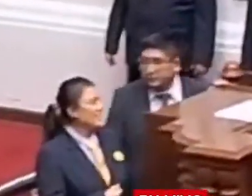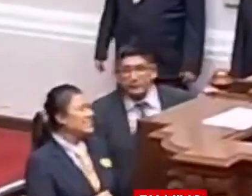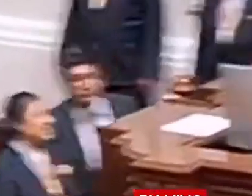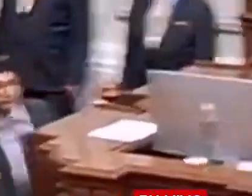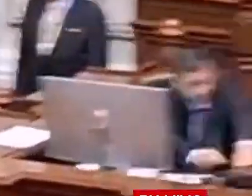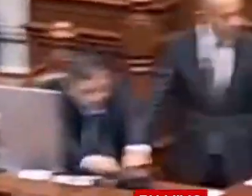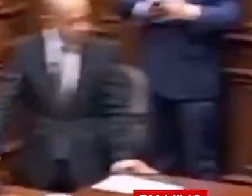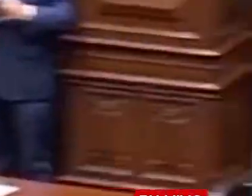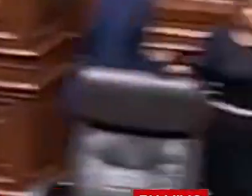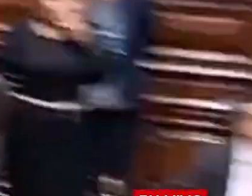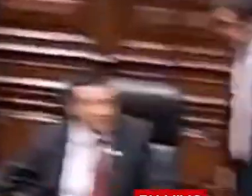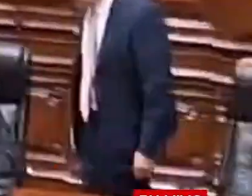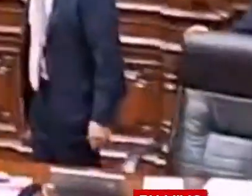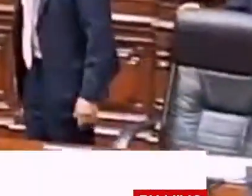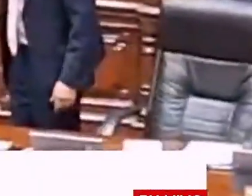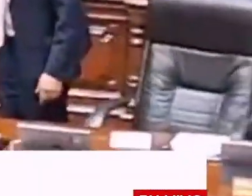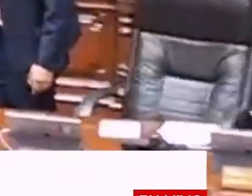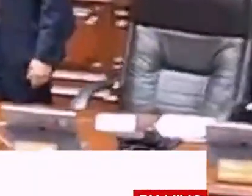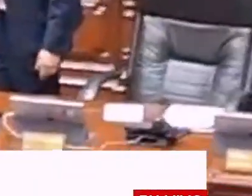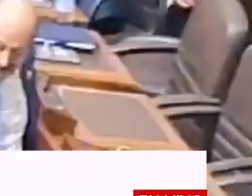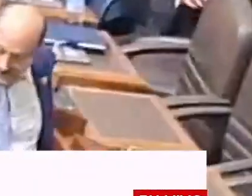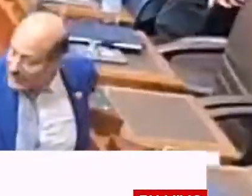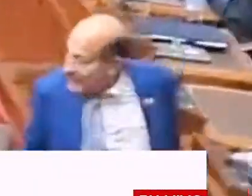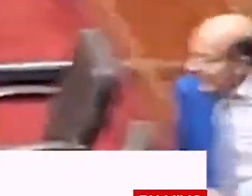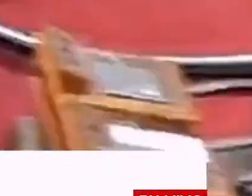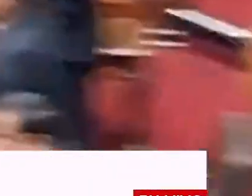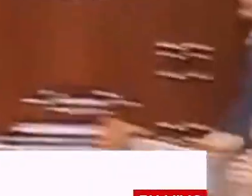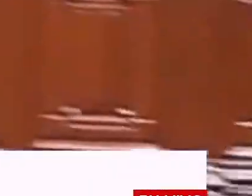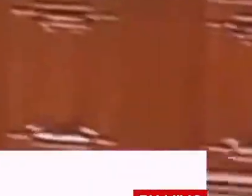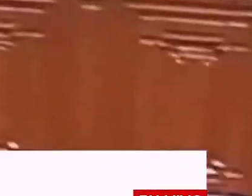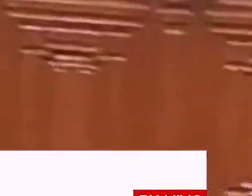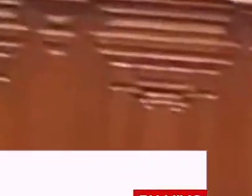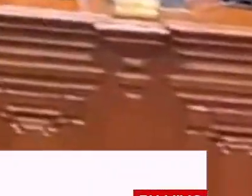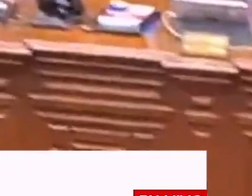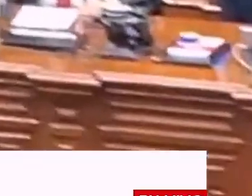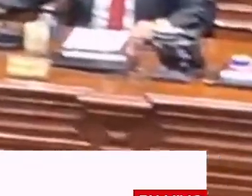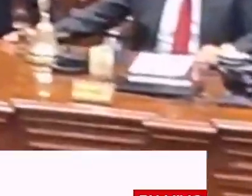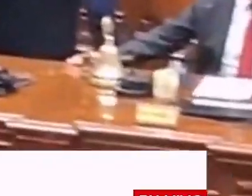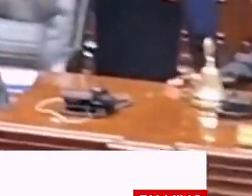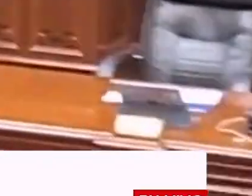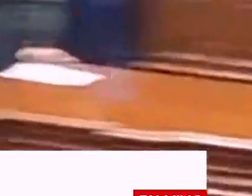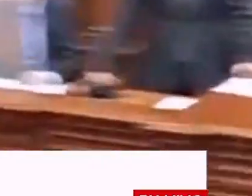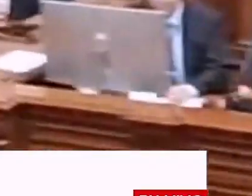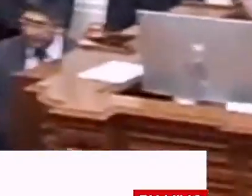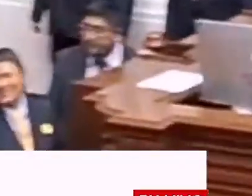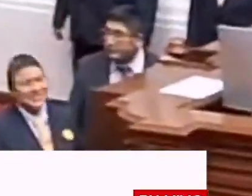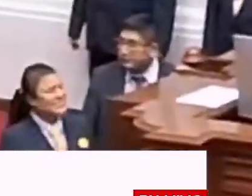a conocer que él ha declinado a su candidatura. En este instante está dando declaraciones. Escuchemos.